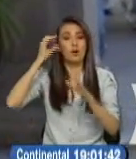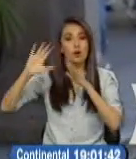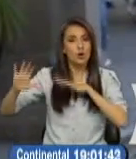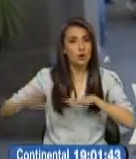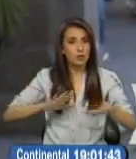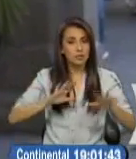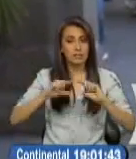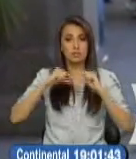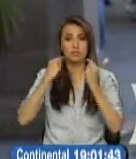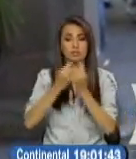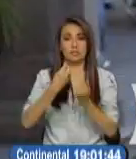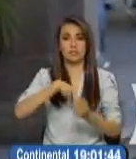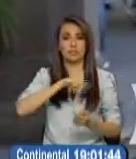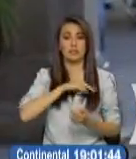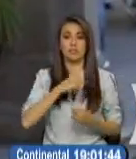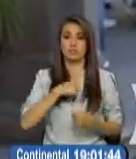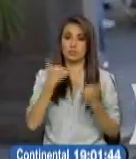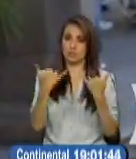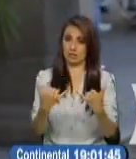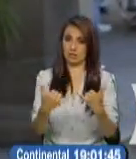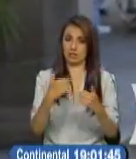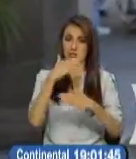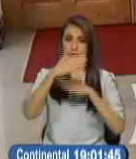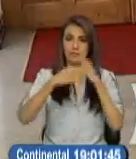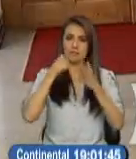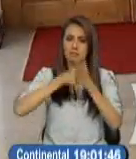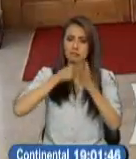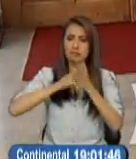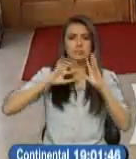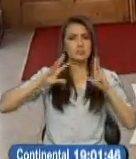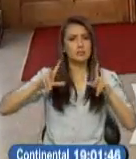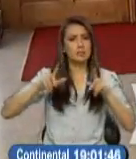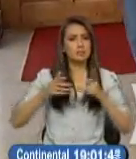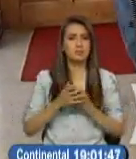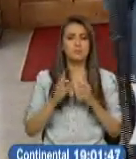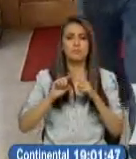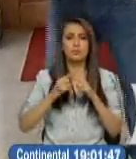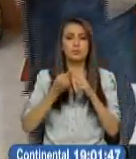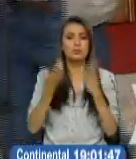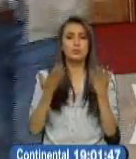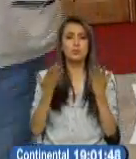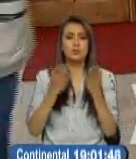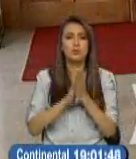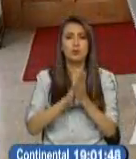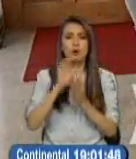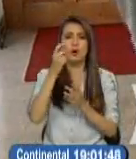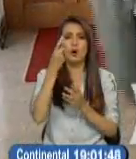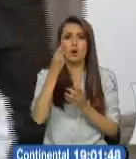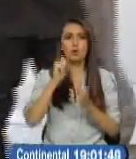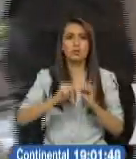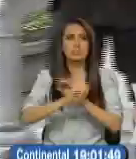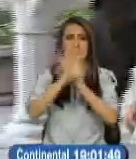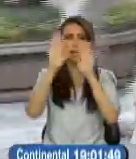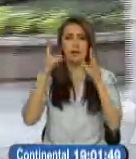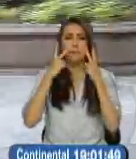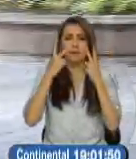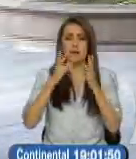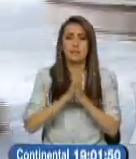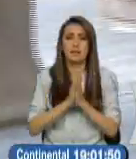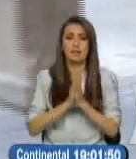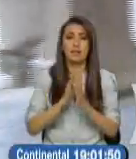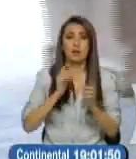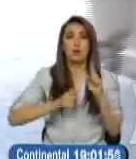organizarnos entre nosotros en este frente de lucha contra la corrupción. La reunión empezó a las 11 de la mañana y se extendió por una hora y media. A su salida, la